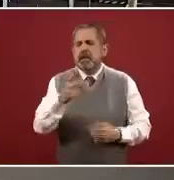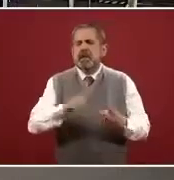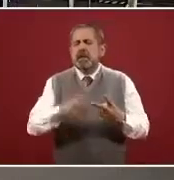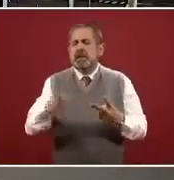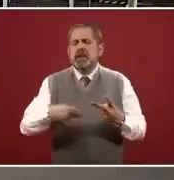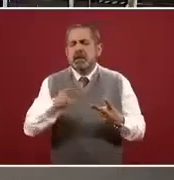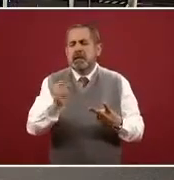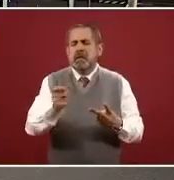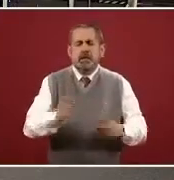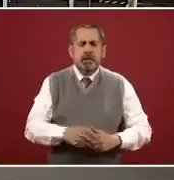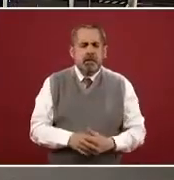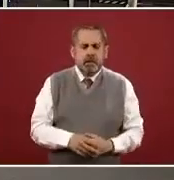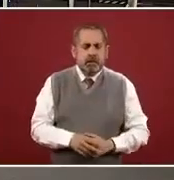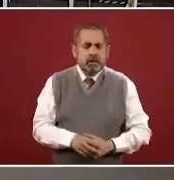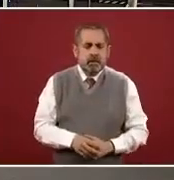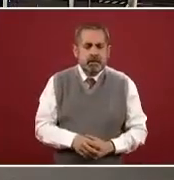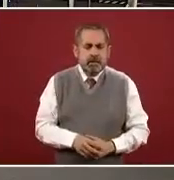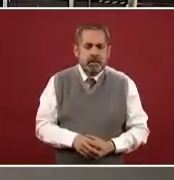pregunta.